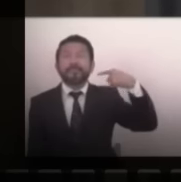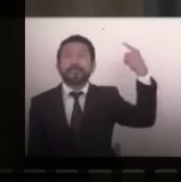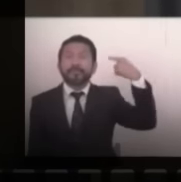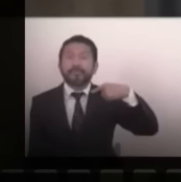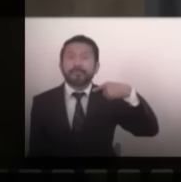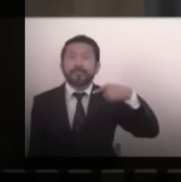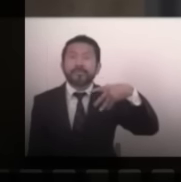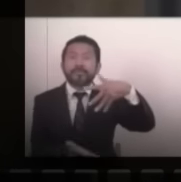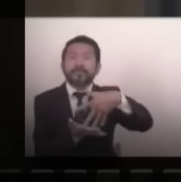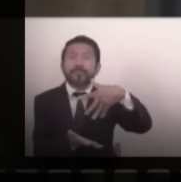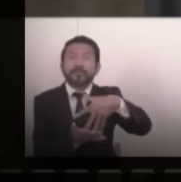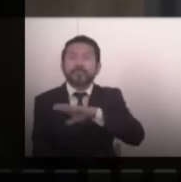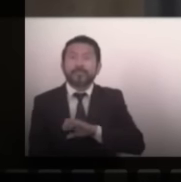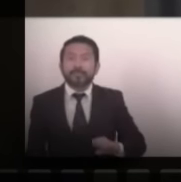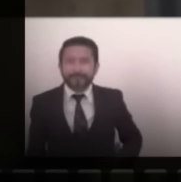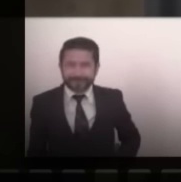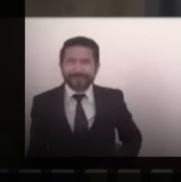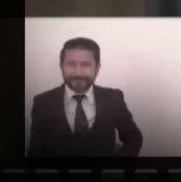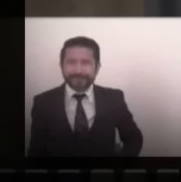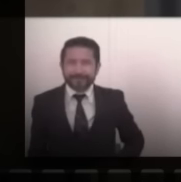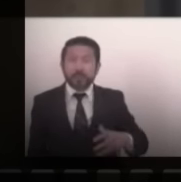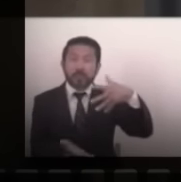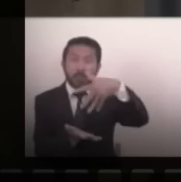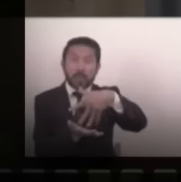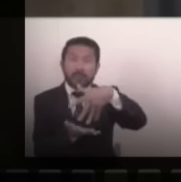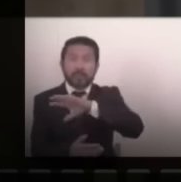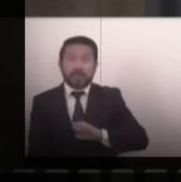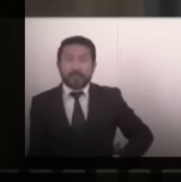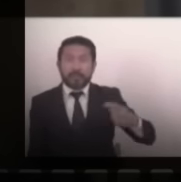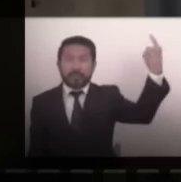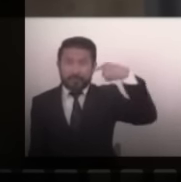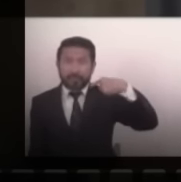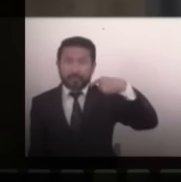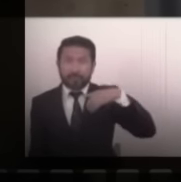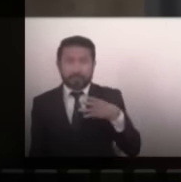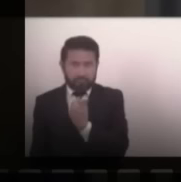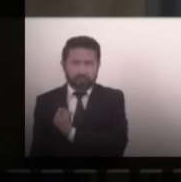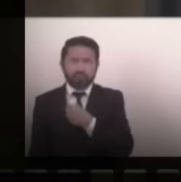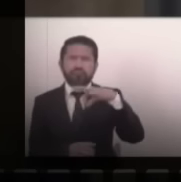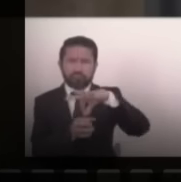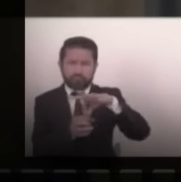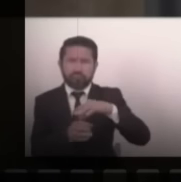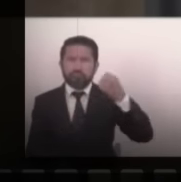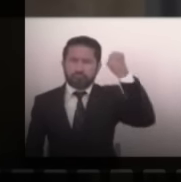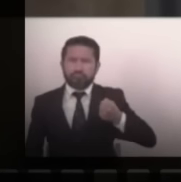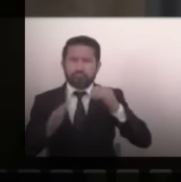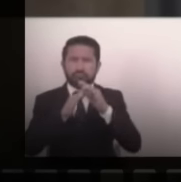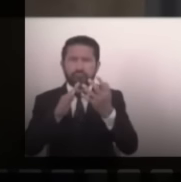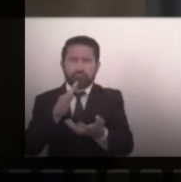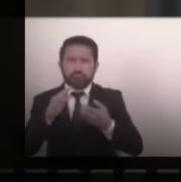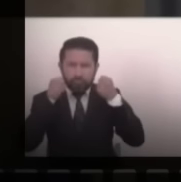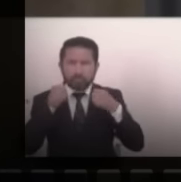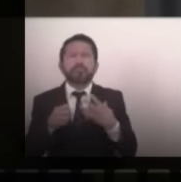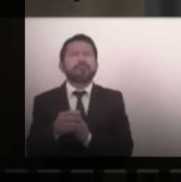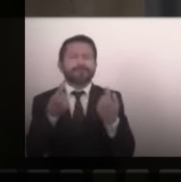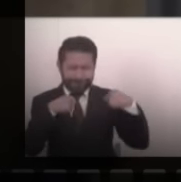las órdenes del pu salvadoreño y mientras el pueblo salvadoreño nos ordene que sigamos votando por el régimen de excepción